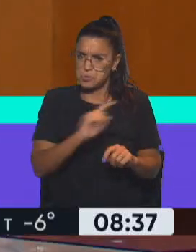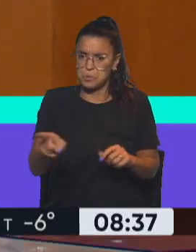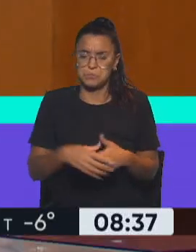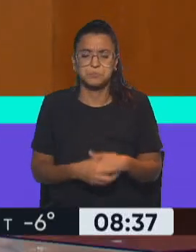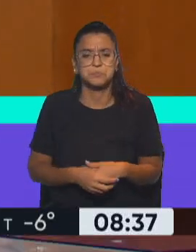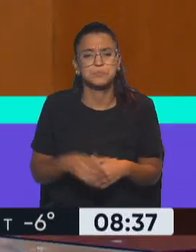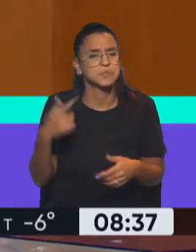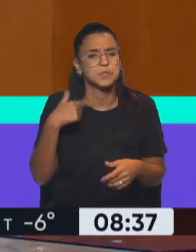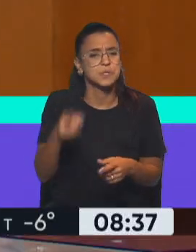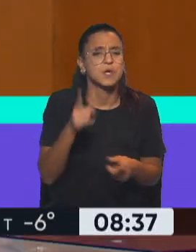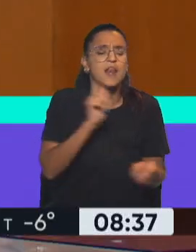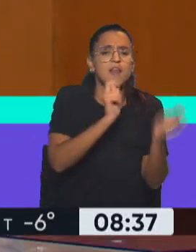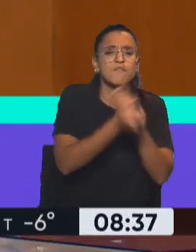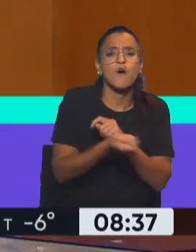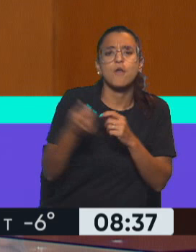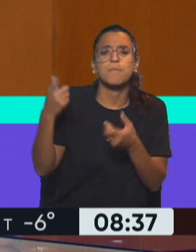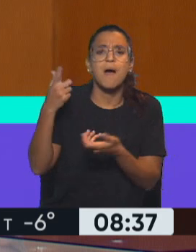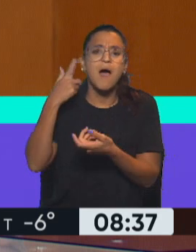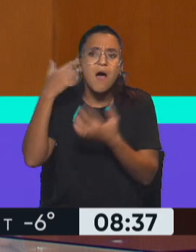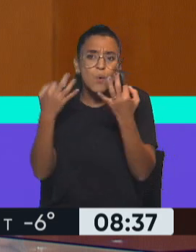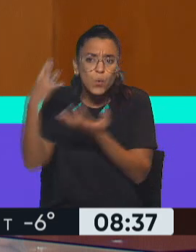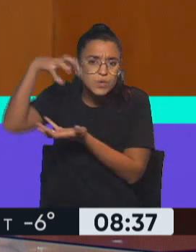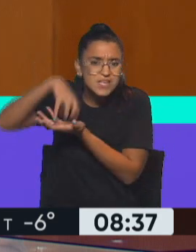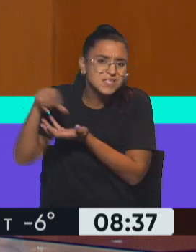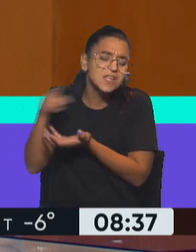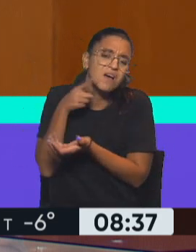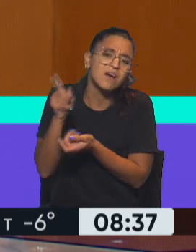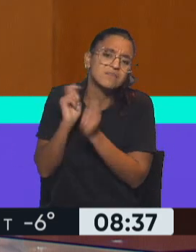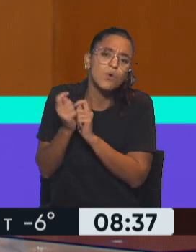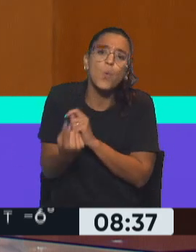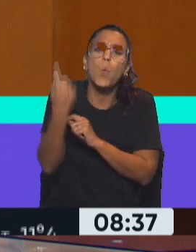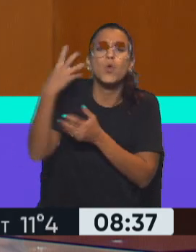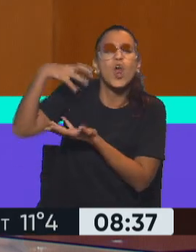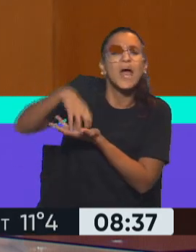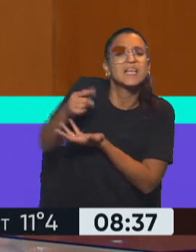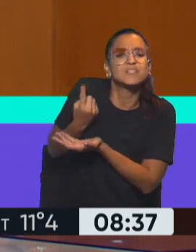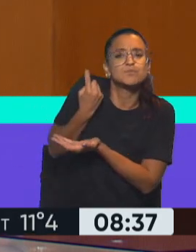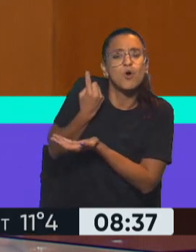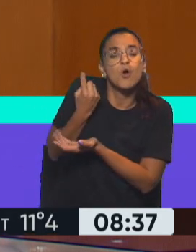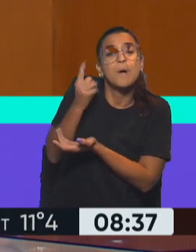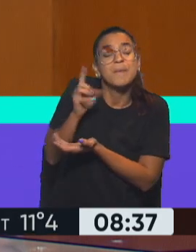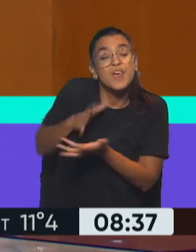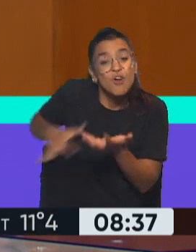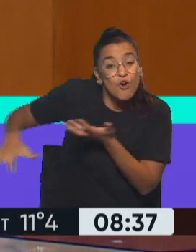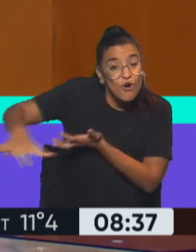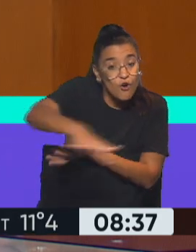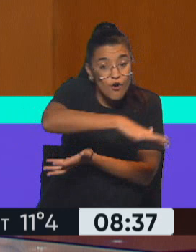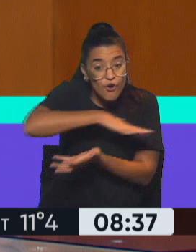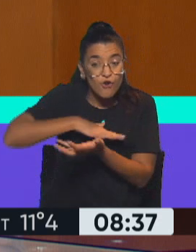la reforma del consejo de la magistratura es apenas la de un organismo pero la estructura